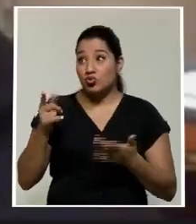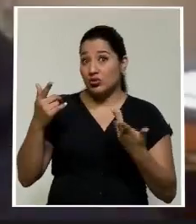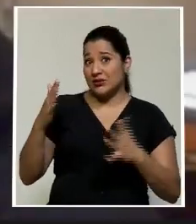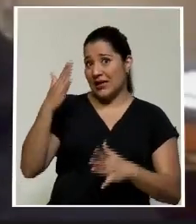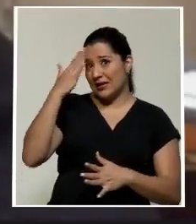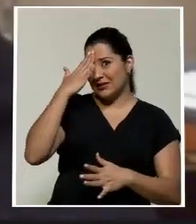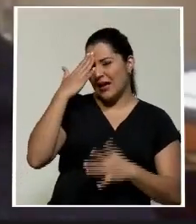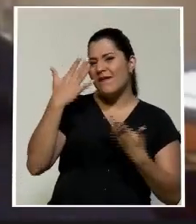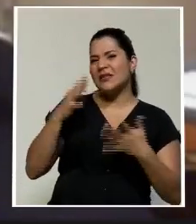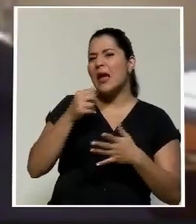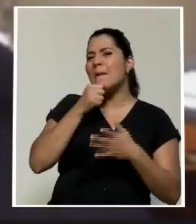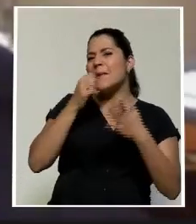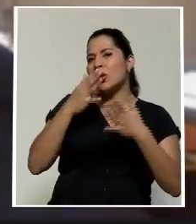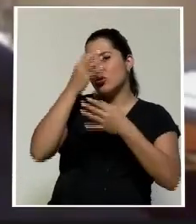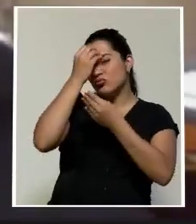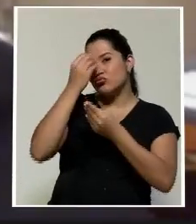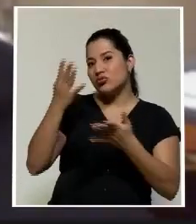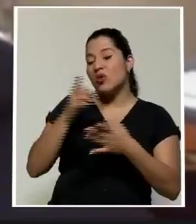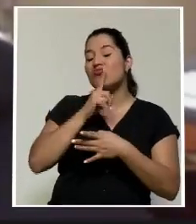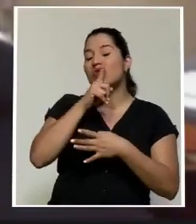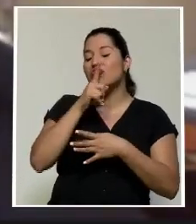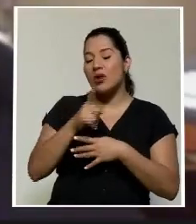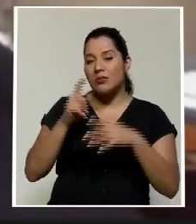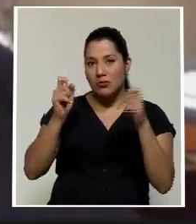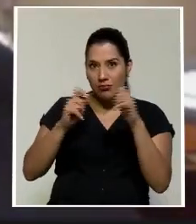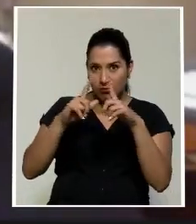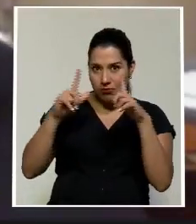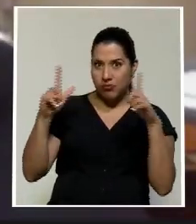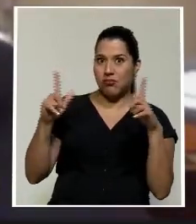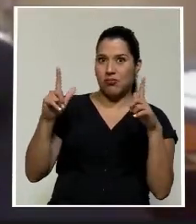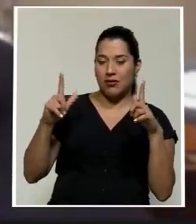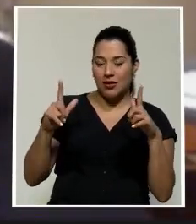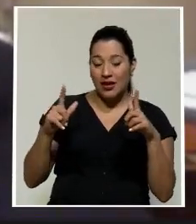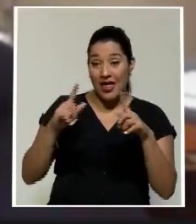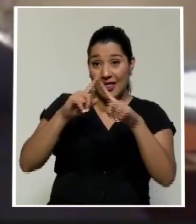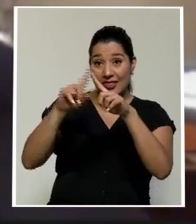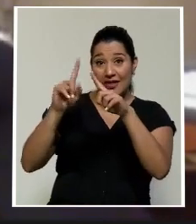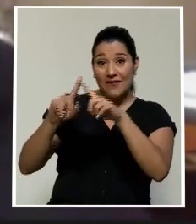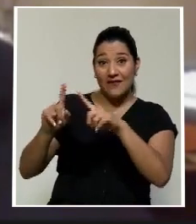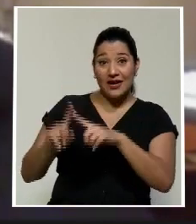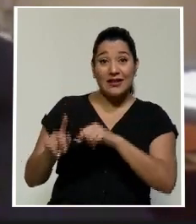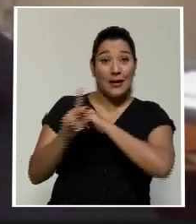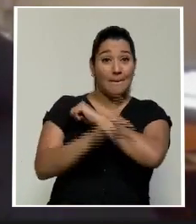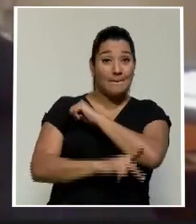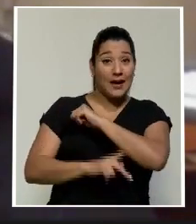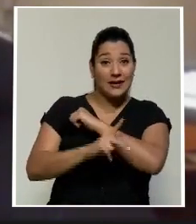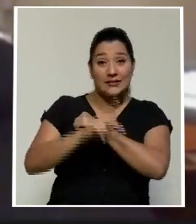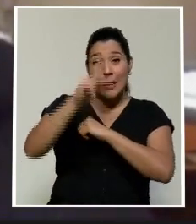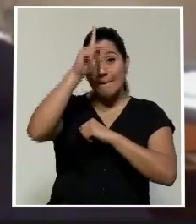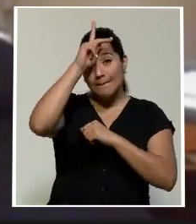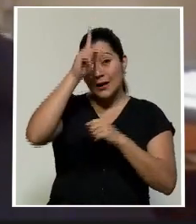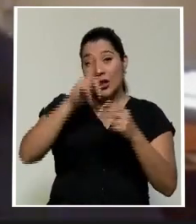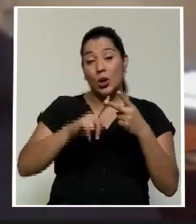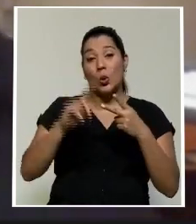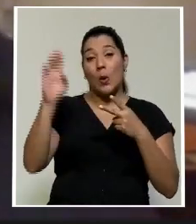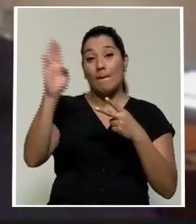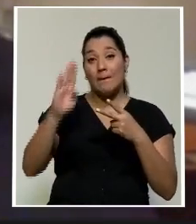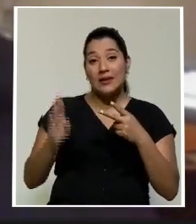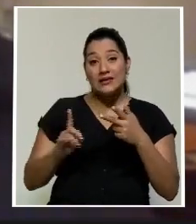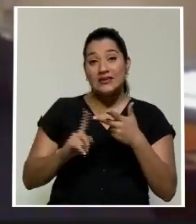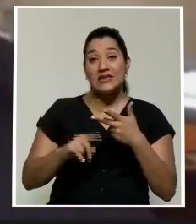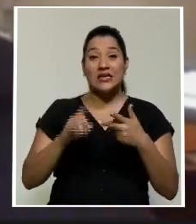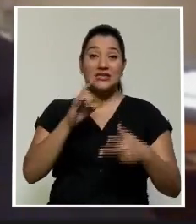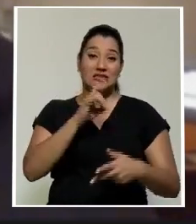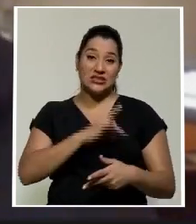lo ha cubierto, pero ha sido impresionante la reacción en varios países, en Perú, en Brasil, en Chile,